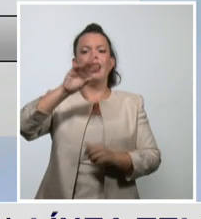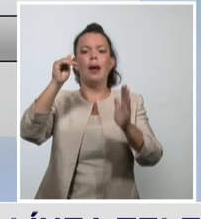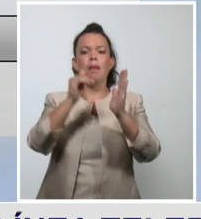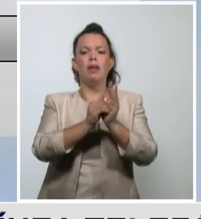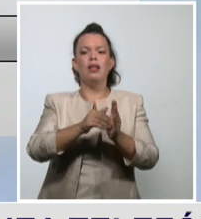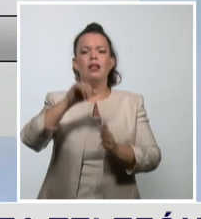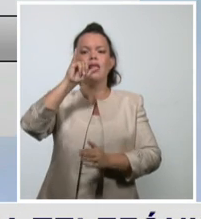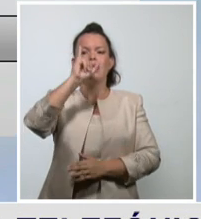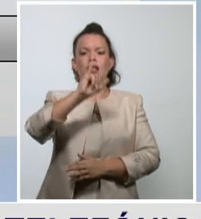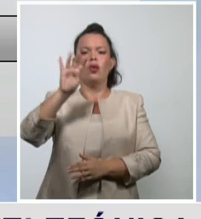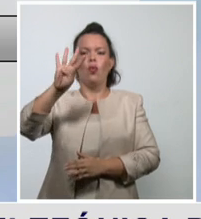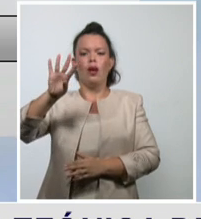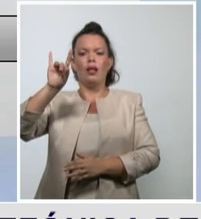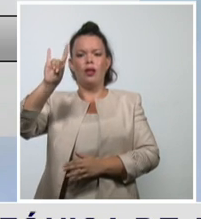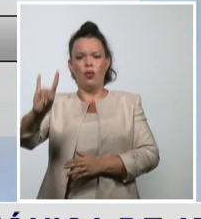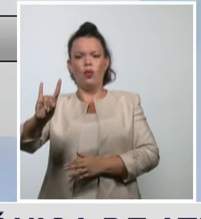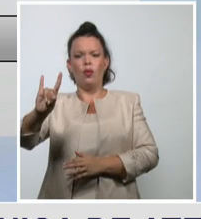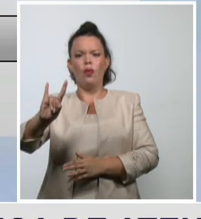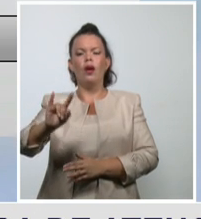63.649 fallecidos,